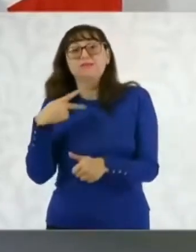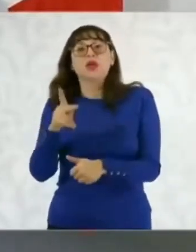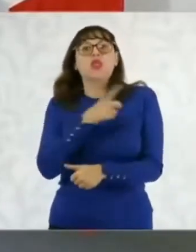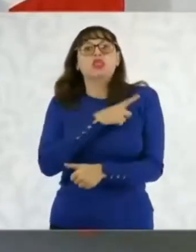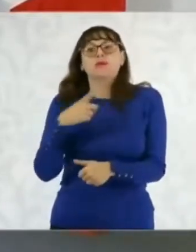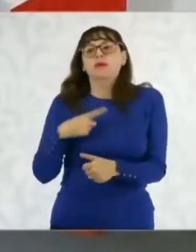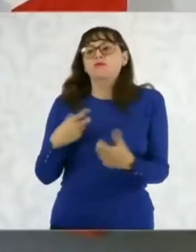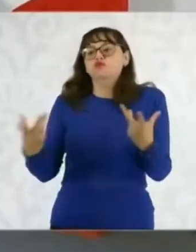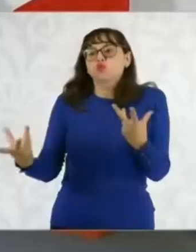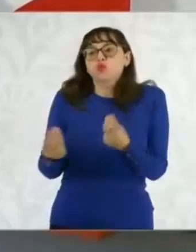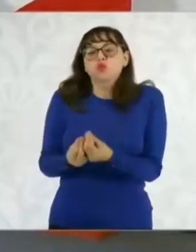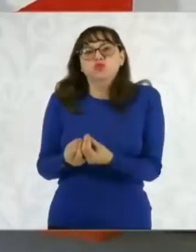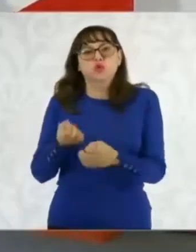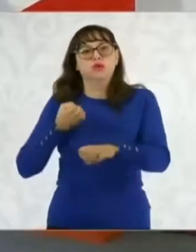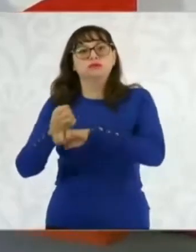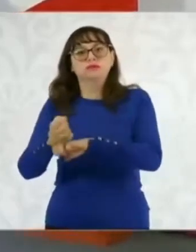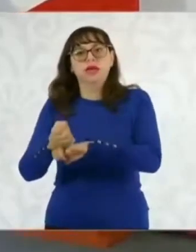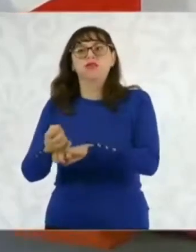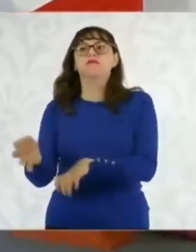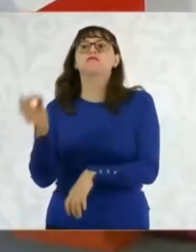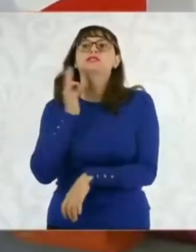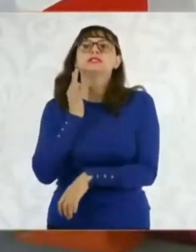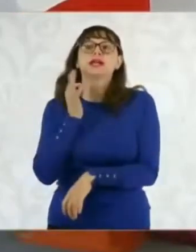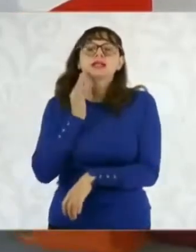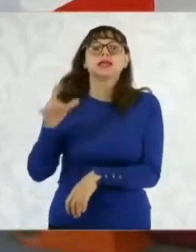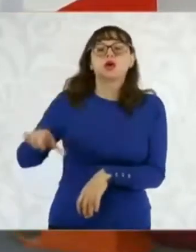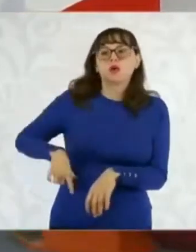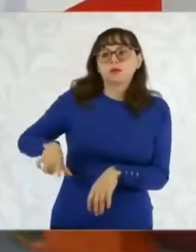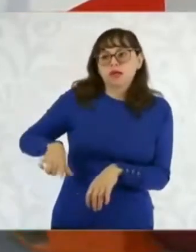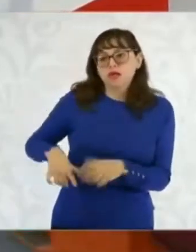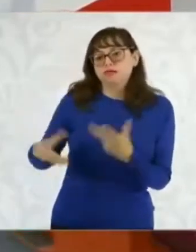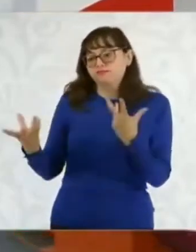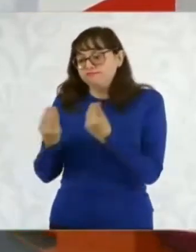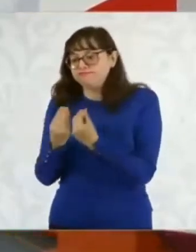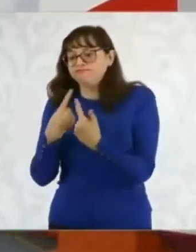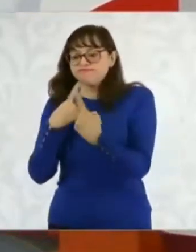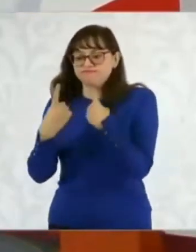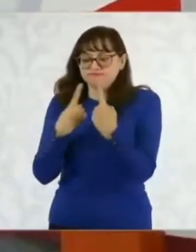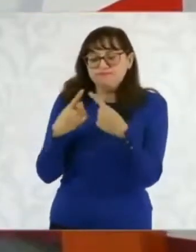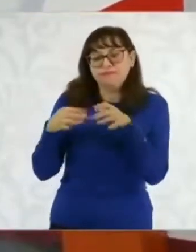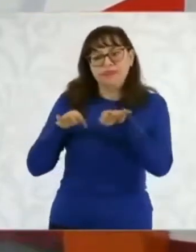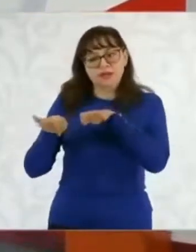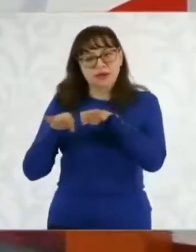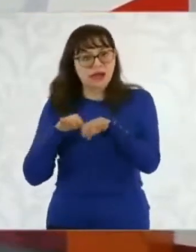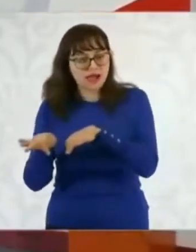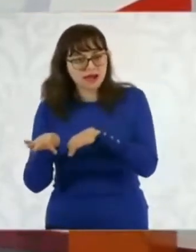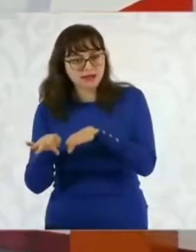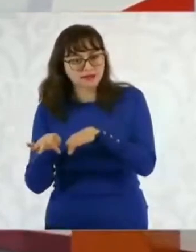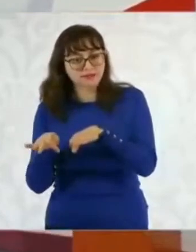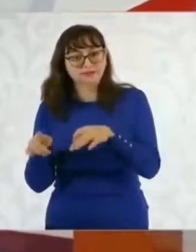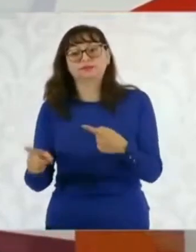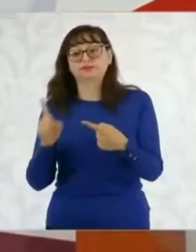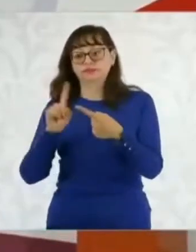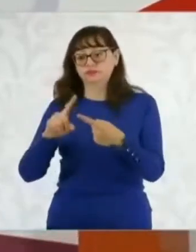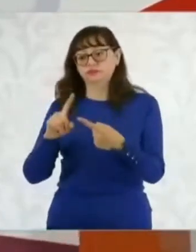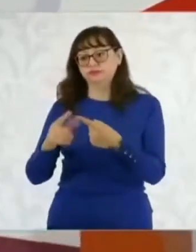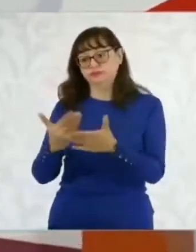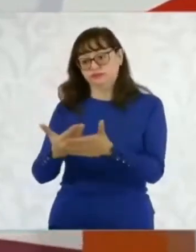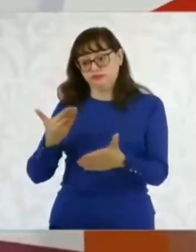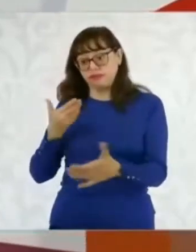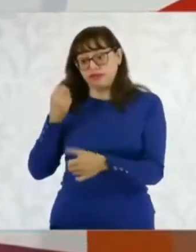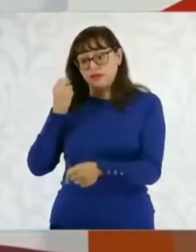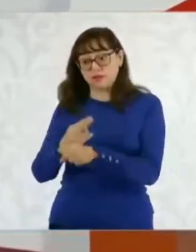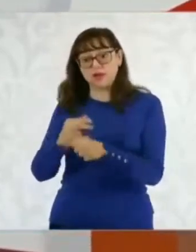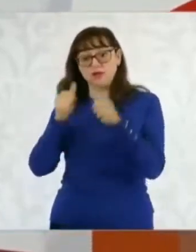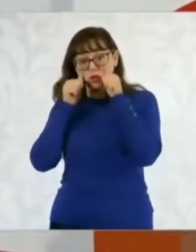fiscalías estatales para avanzar en los dos grandes ejes. La atención a las causas, es